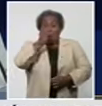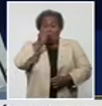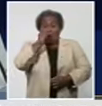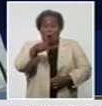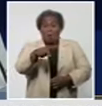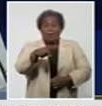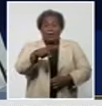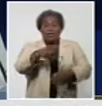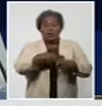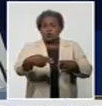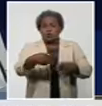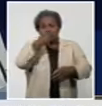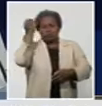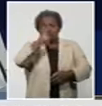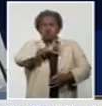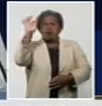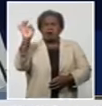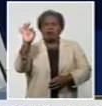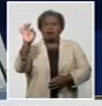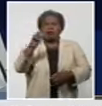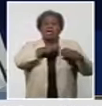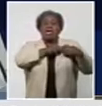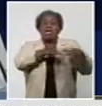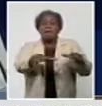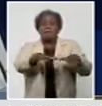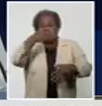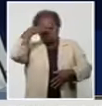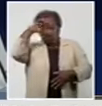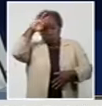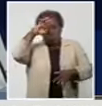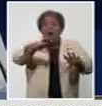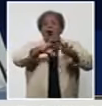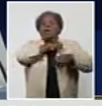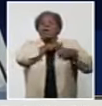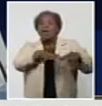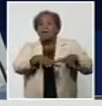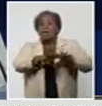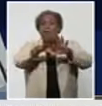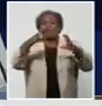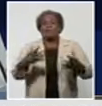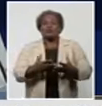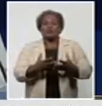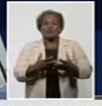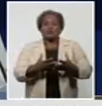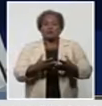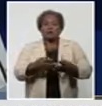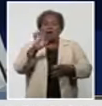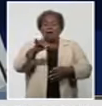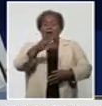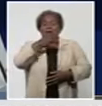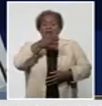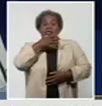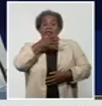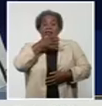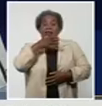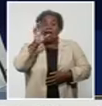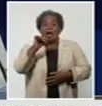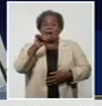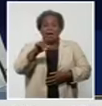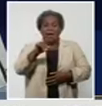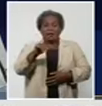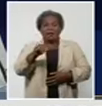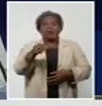olvidar nunca, ejemplo para Cuba y ejemplo para el mundo. Hablar de Fidel es hablar de su incansable búsqueda de